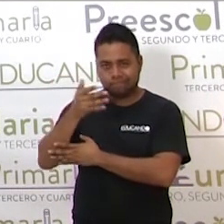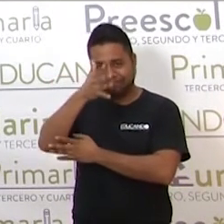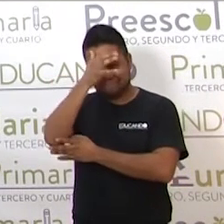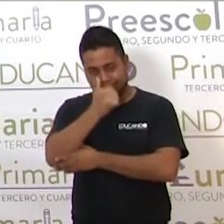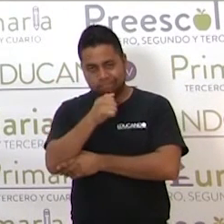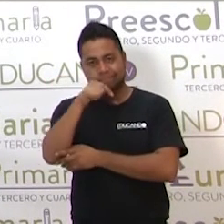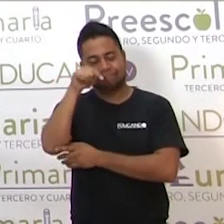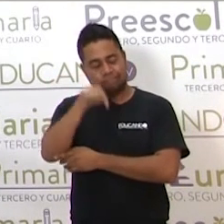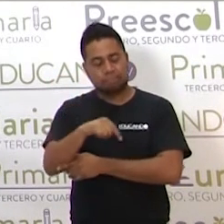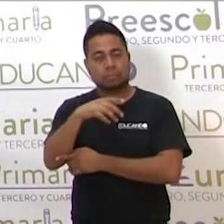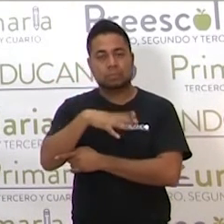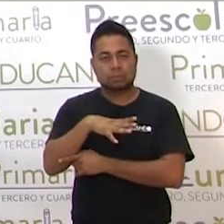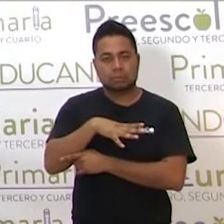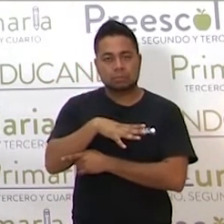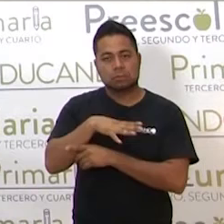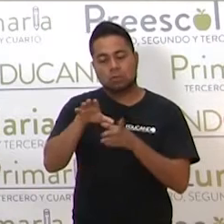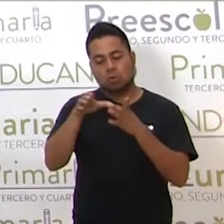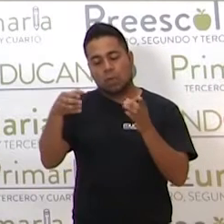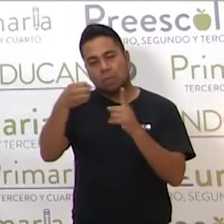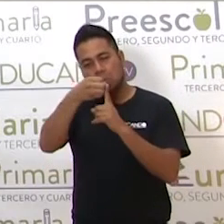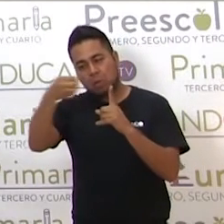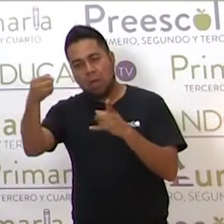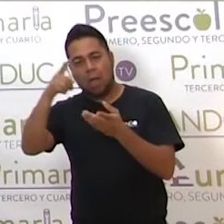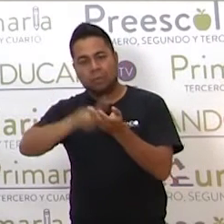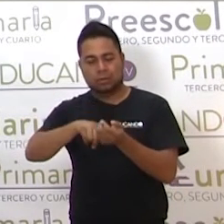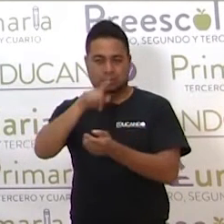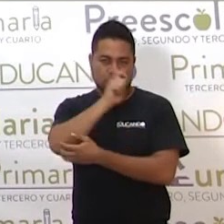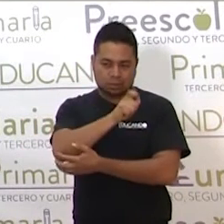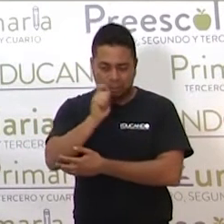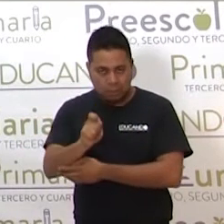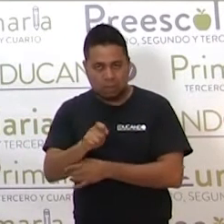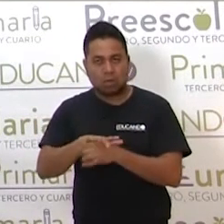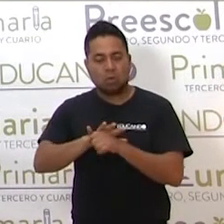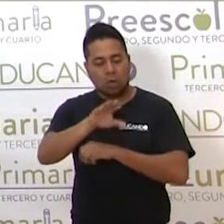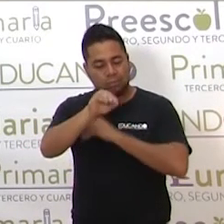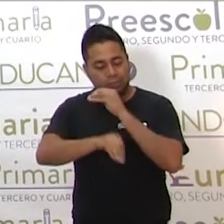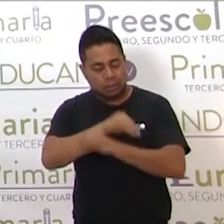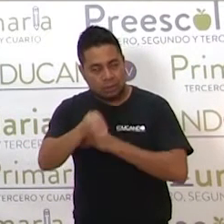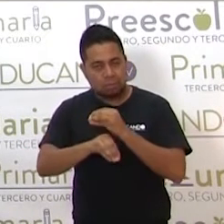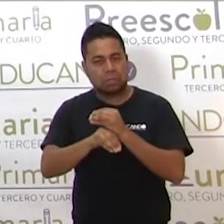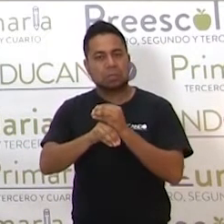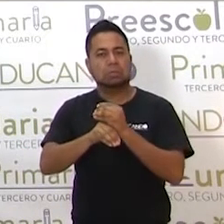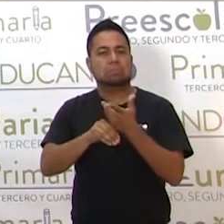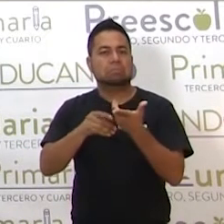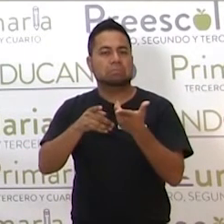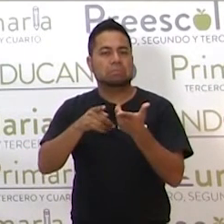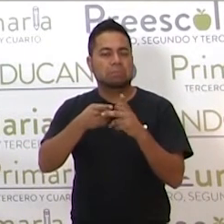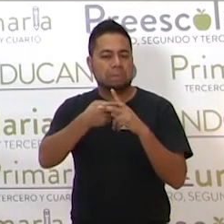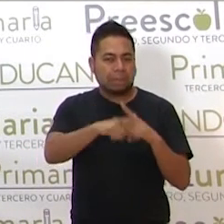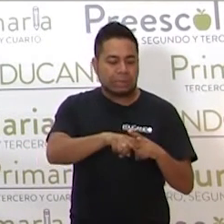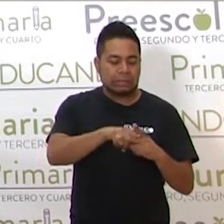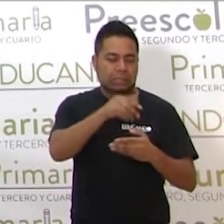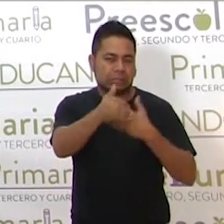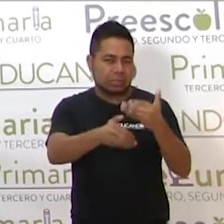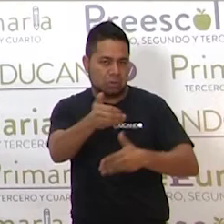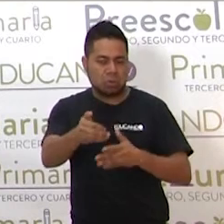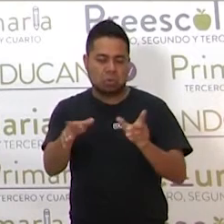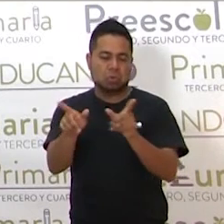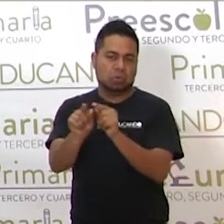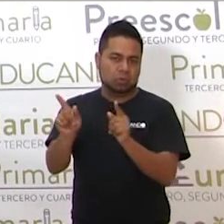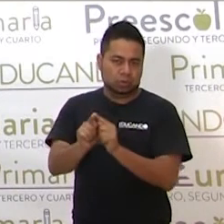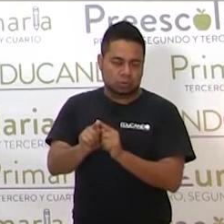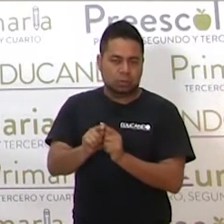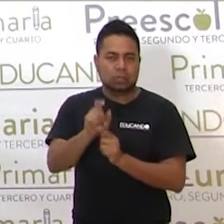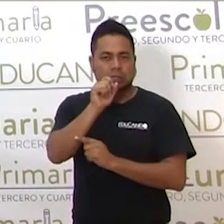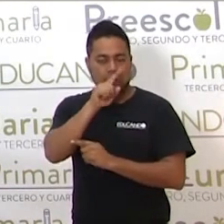viendo entonces la estructura del cuento, planteamiento, desarrollo, conclusiones. Vimos los